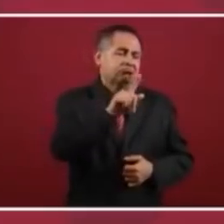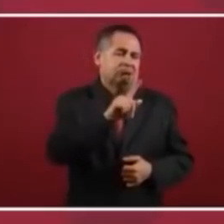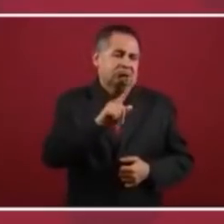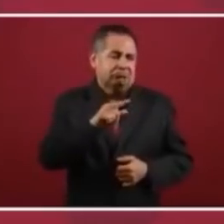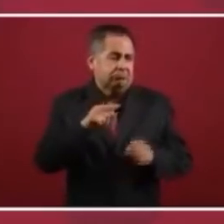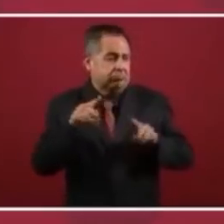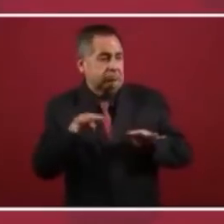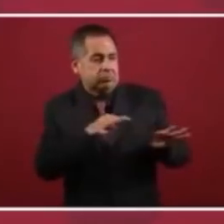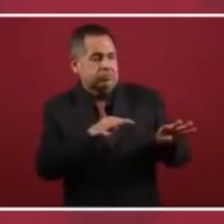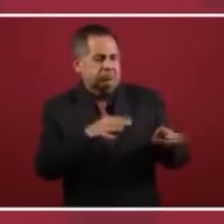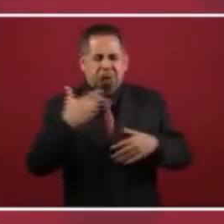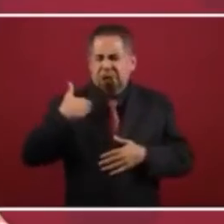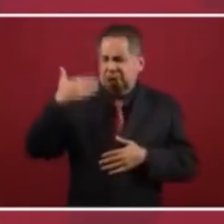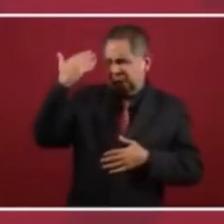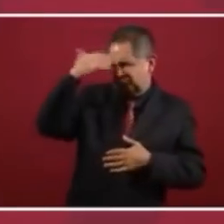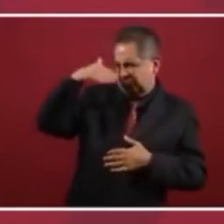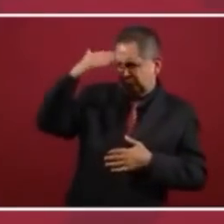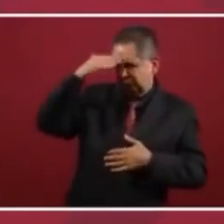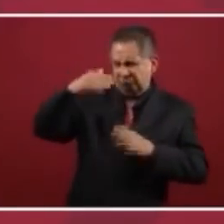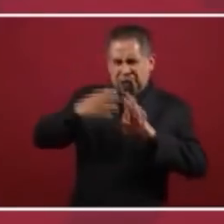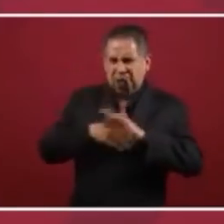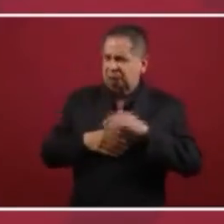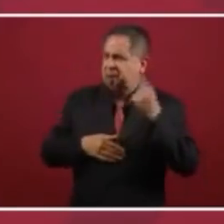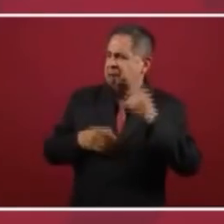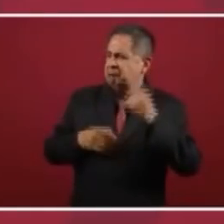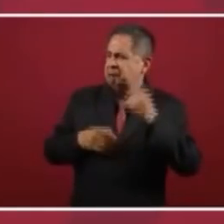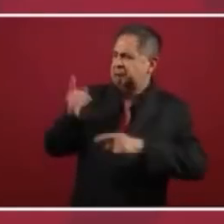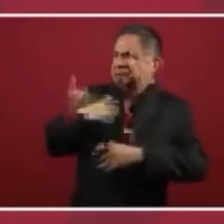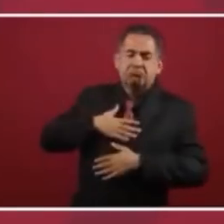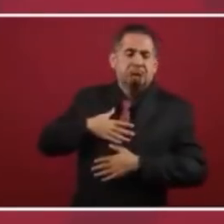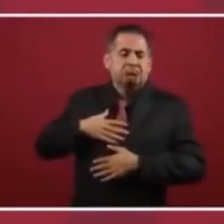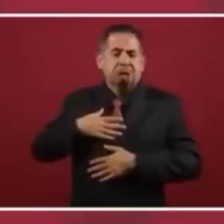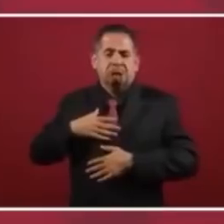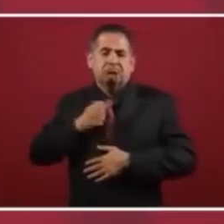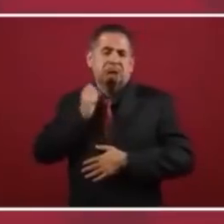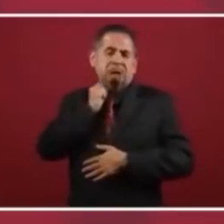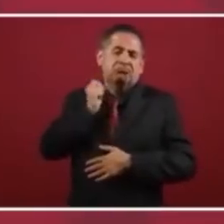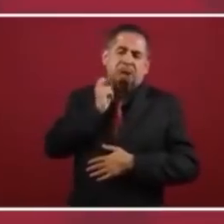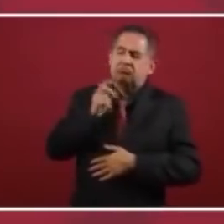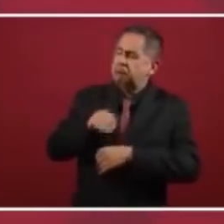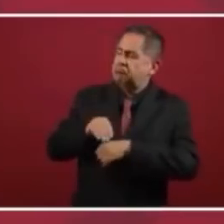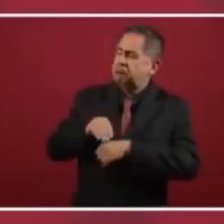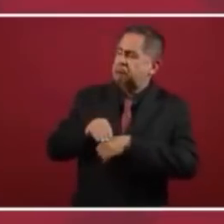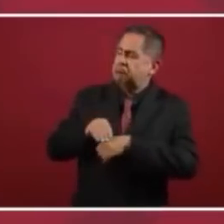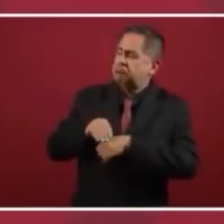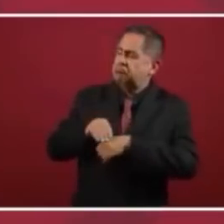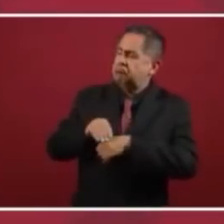que actuaban como diputados, como senadores, gran influencia.